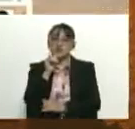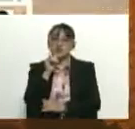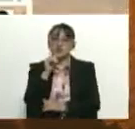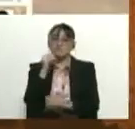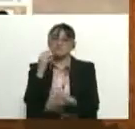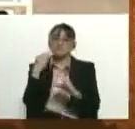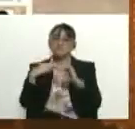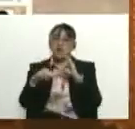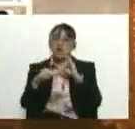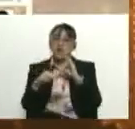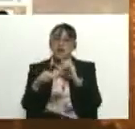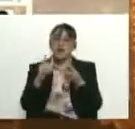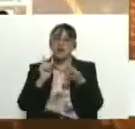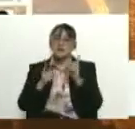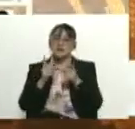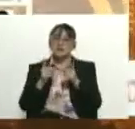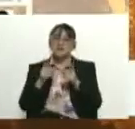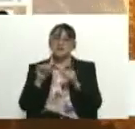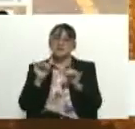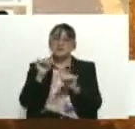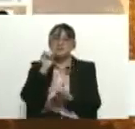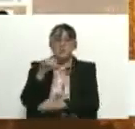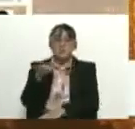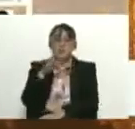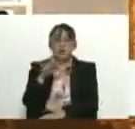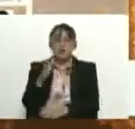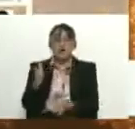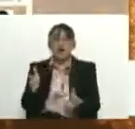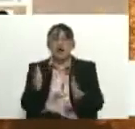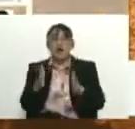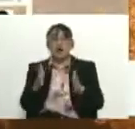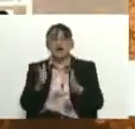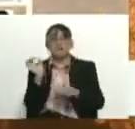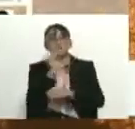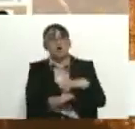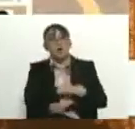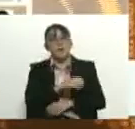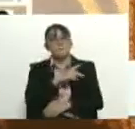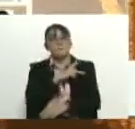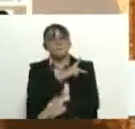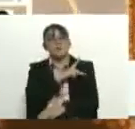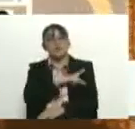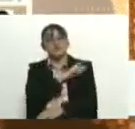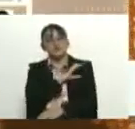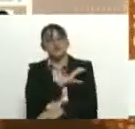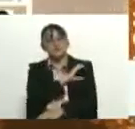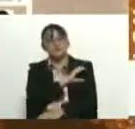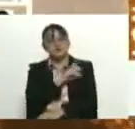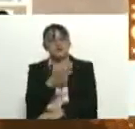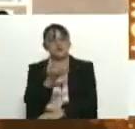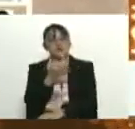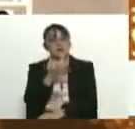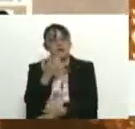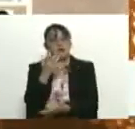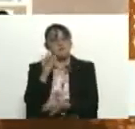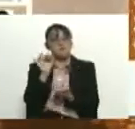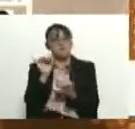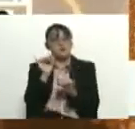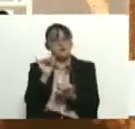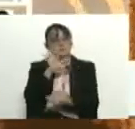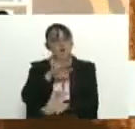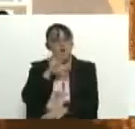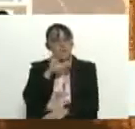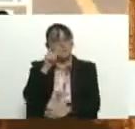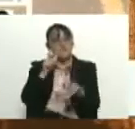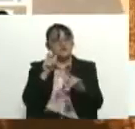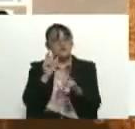a veces Incluso el poder popular le gana protección civil Porque esa es la verdadera inteligencia social están en todo el territorio